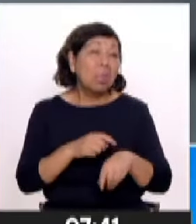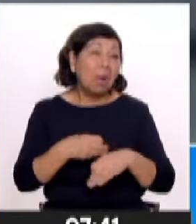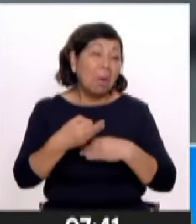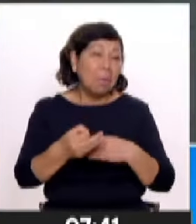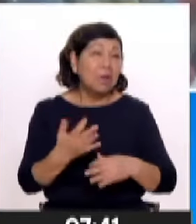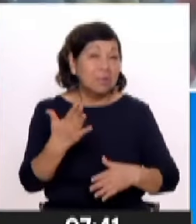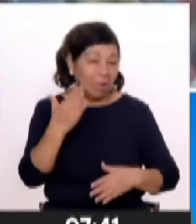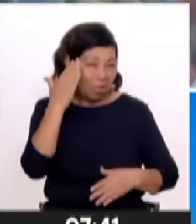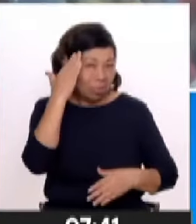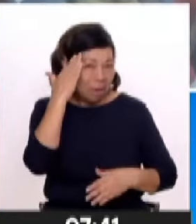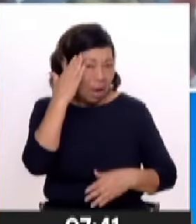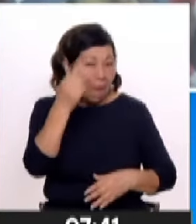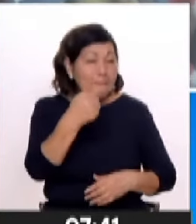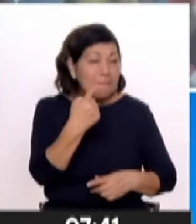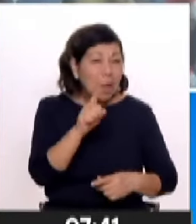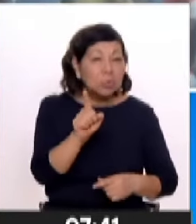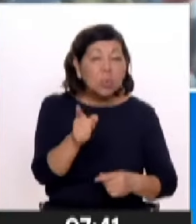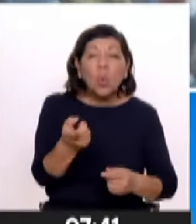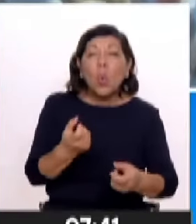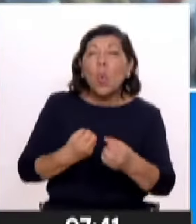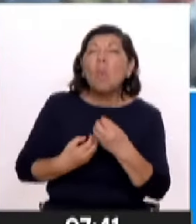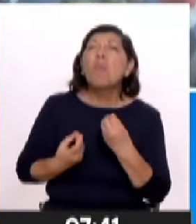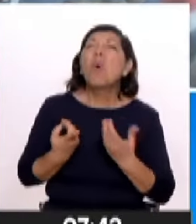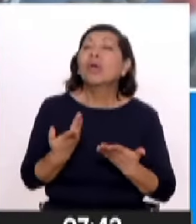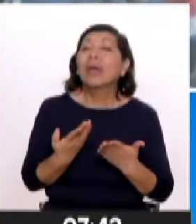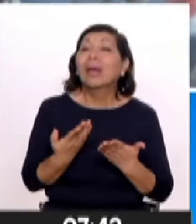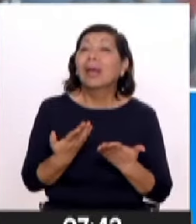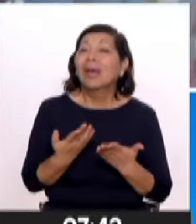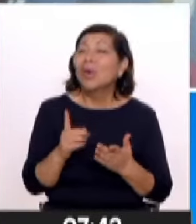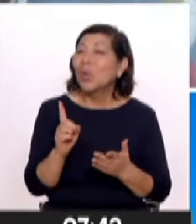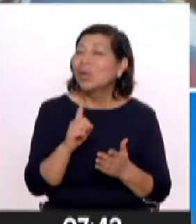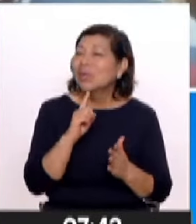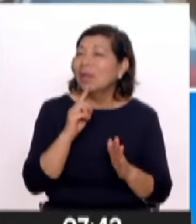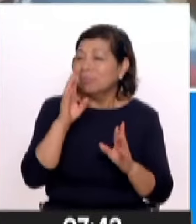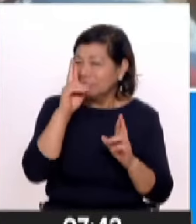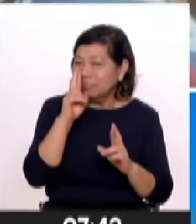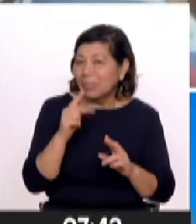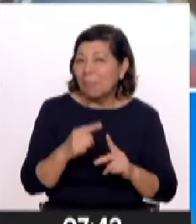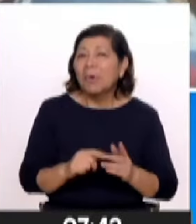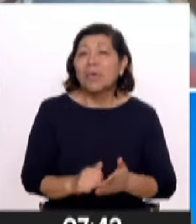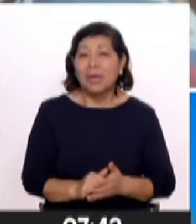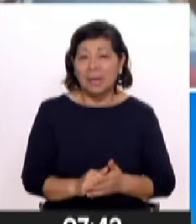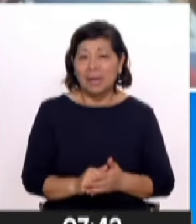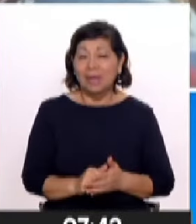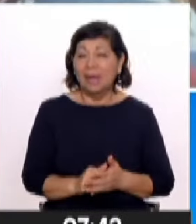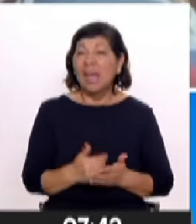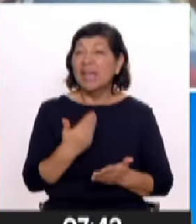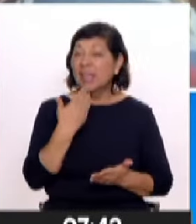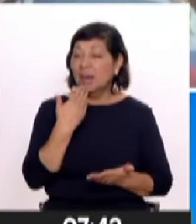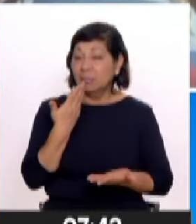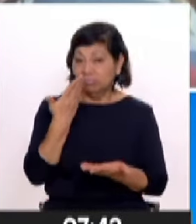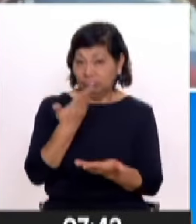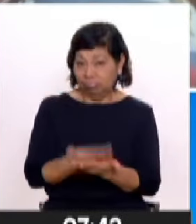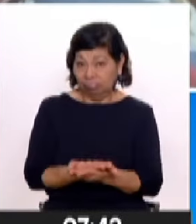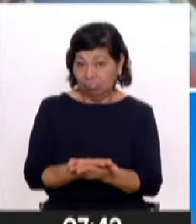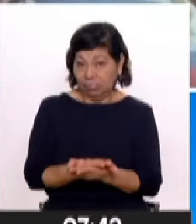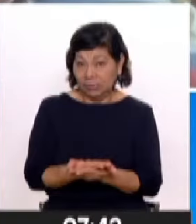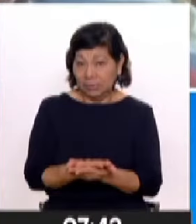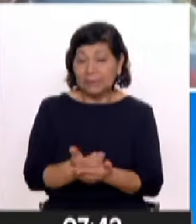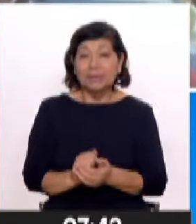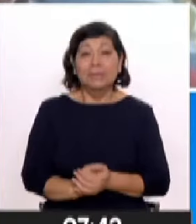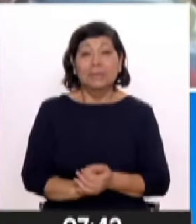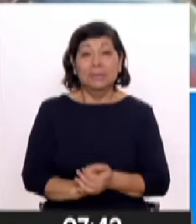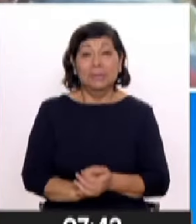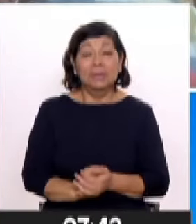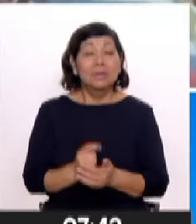de 5 días para que me digas por qué la norma es inconstitucional. Porque quienes han planteado esta segunda